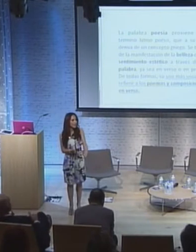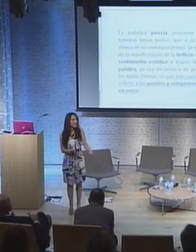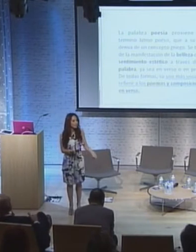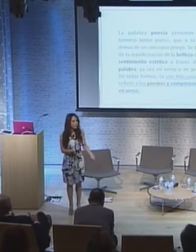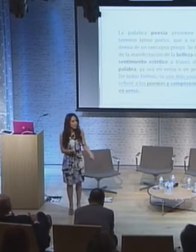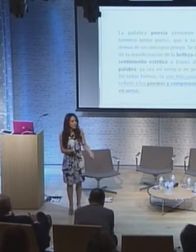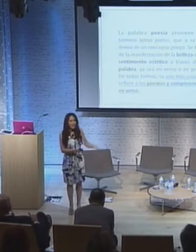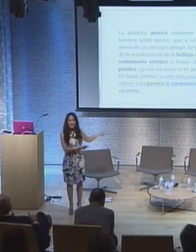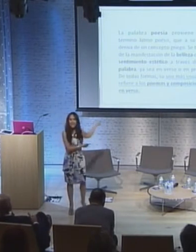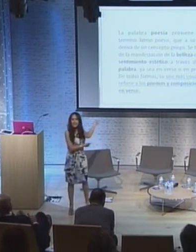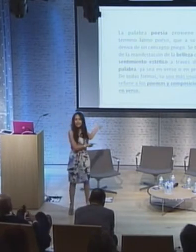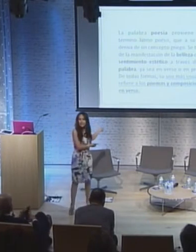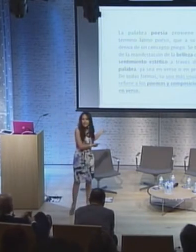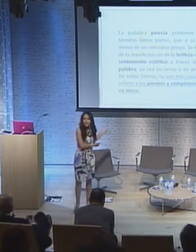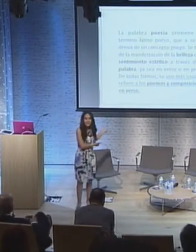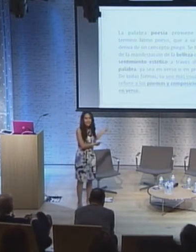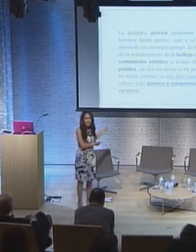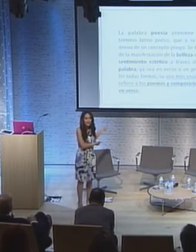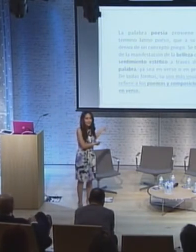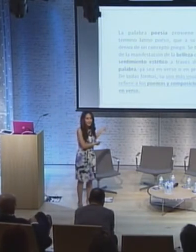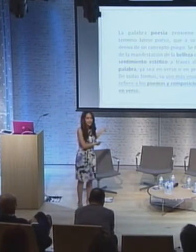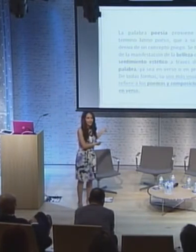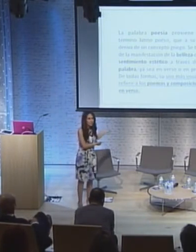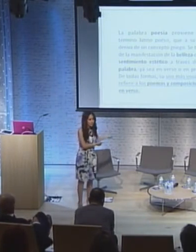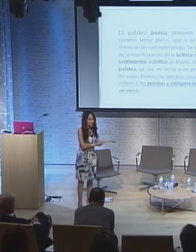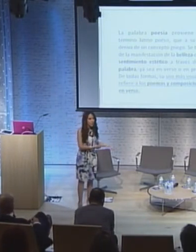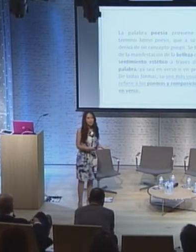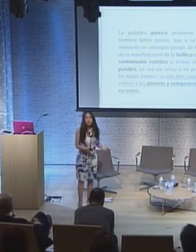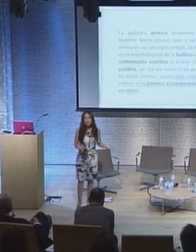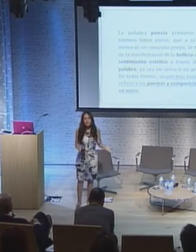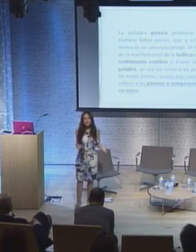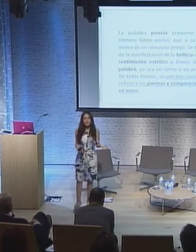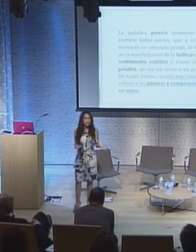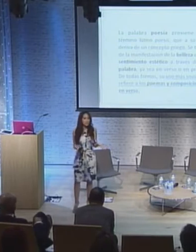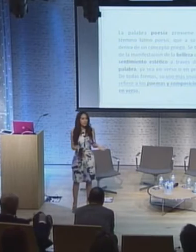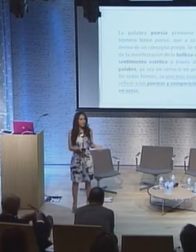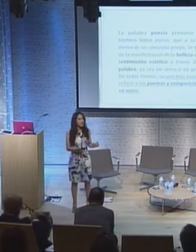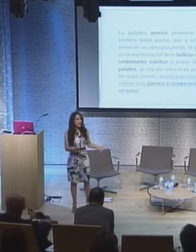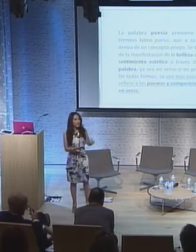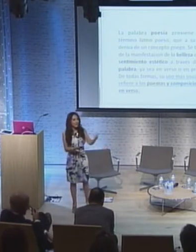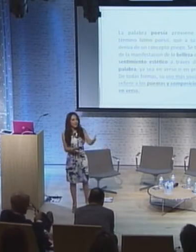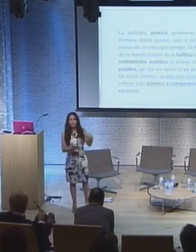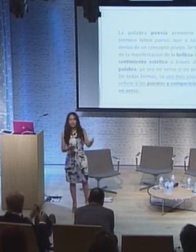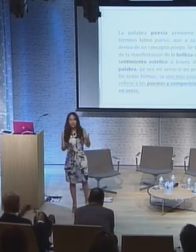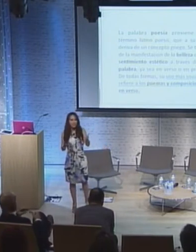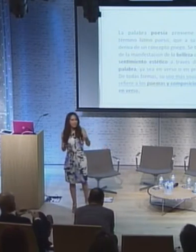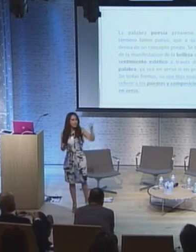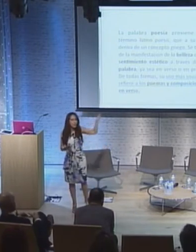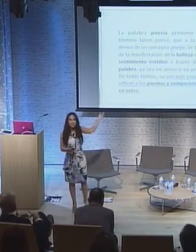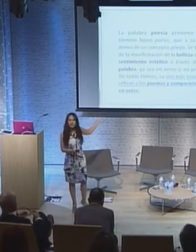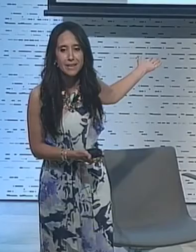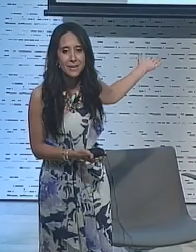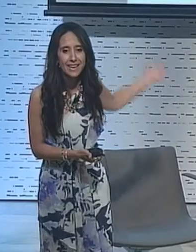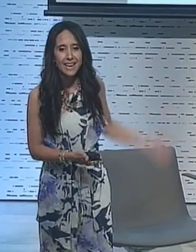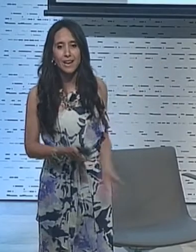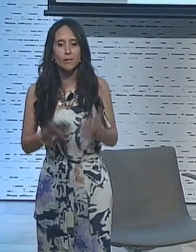le diga qué es poesía, y el niño recite exactamente este concepto. No hubo una transformación realmente, bueno, pero el niño si